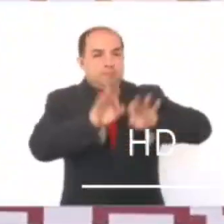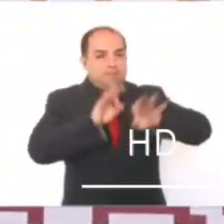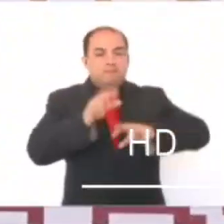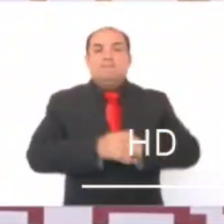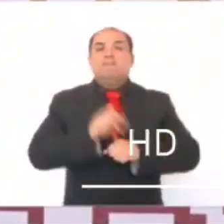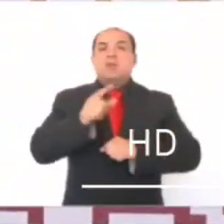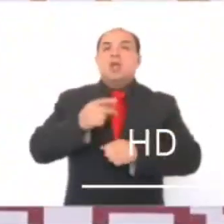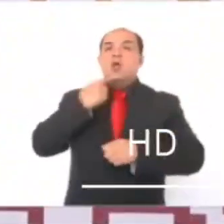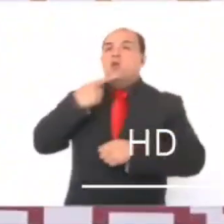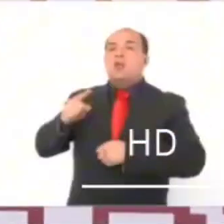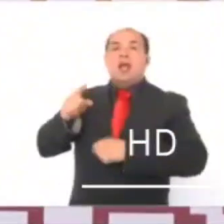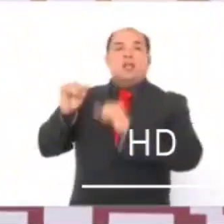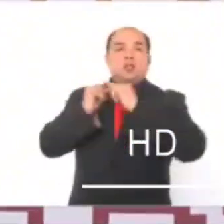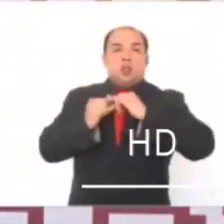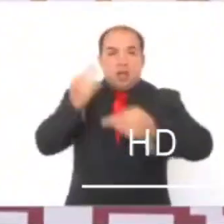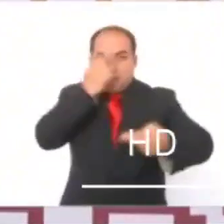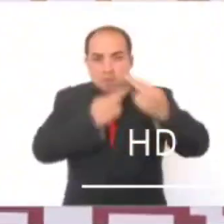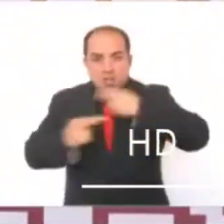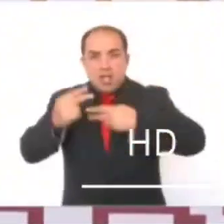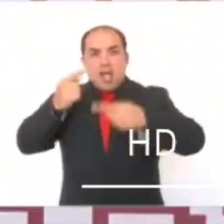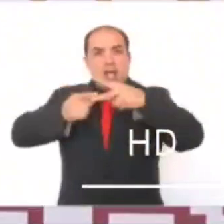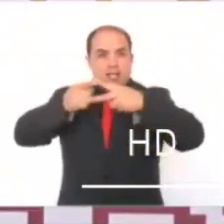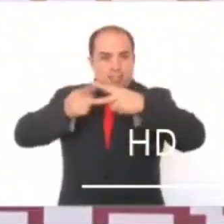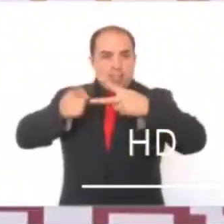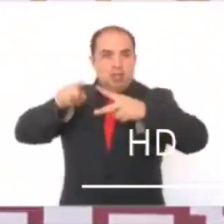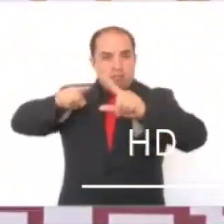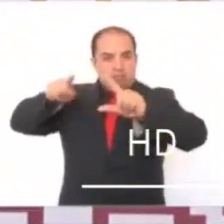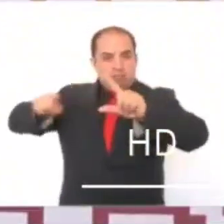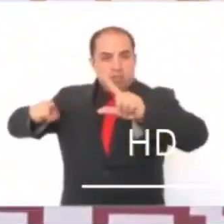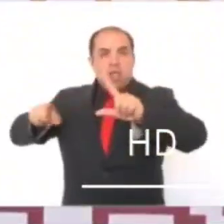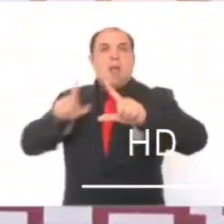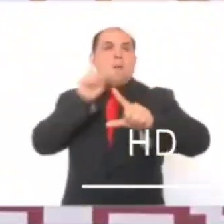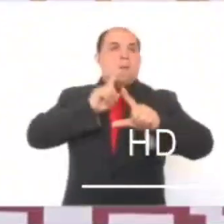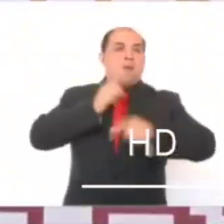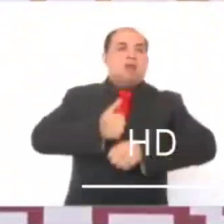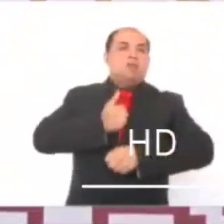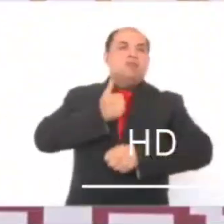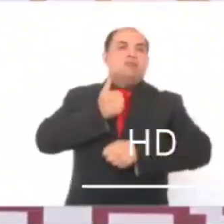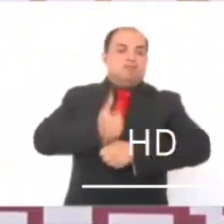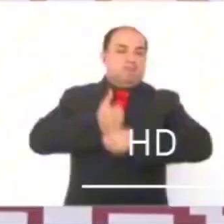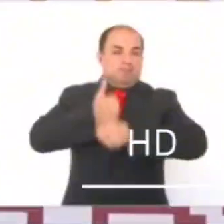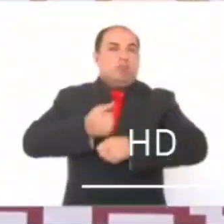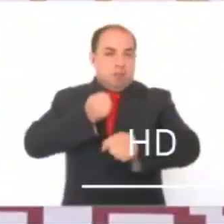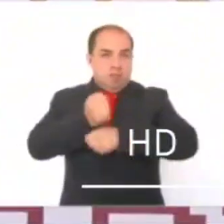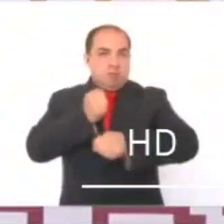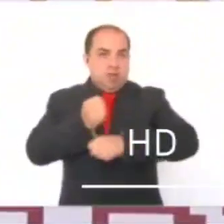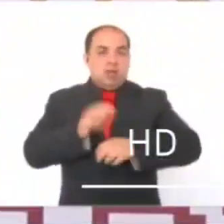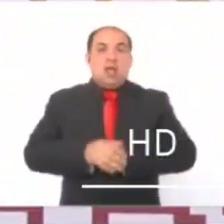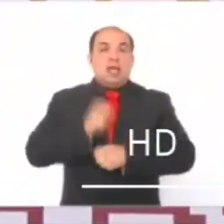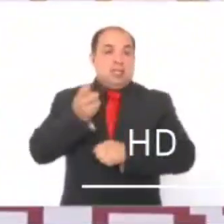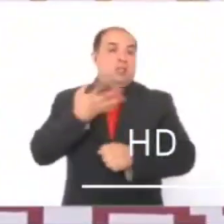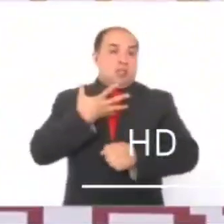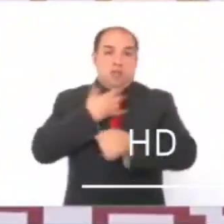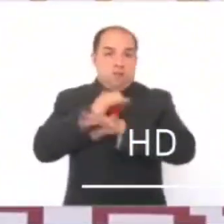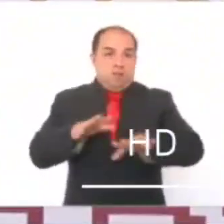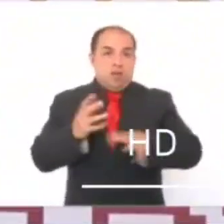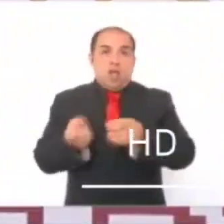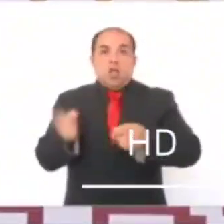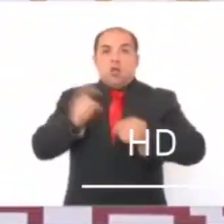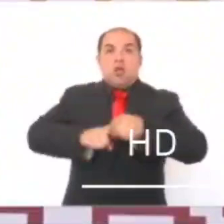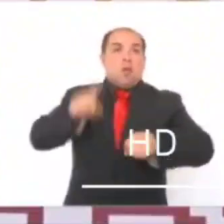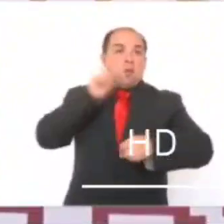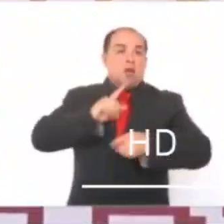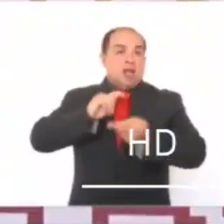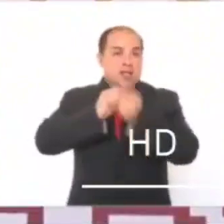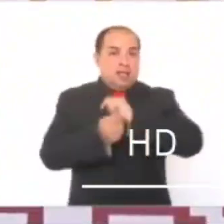realizar un registro estadístico de víctimas de este tipo de ataques que hasta la fecha no se tenían, inclusión de las mujeres trans y